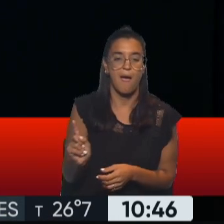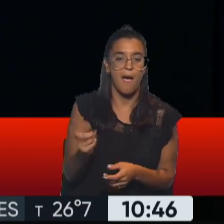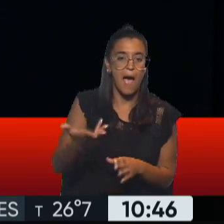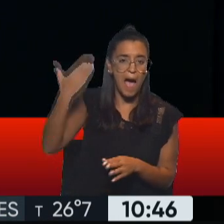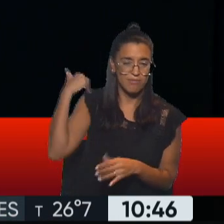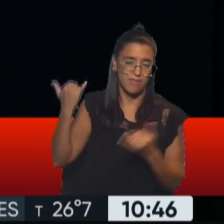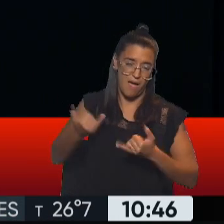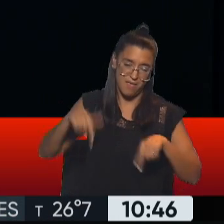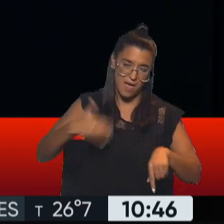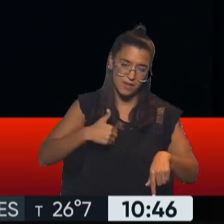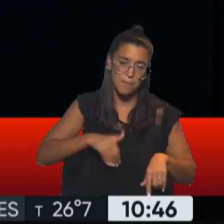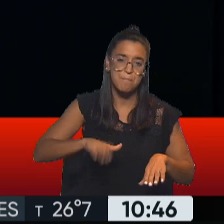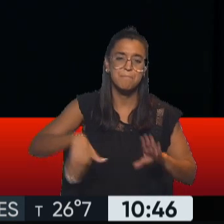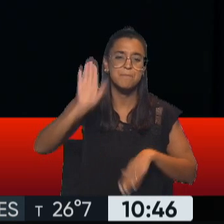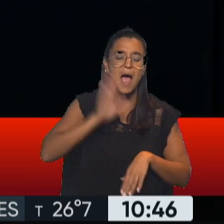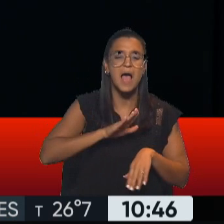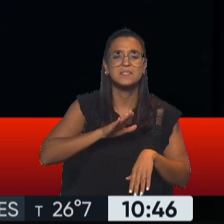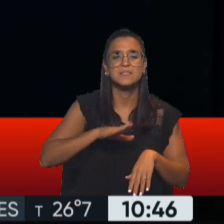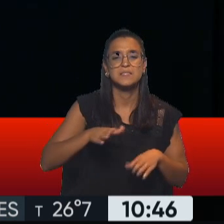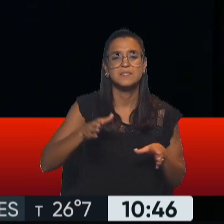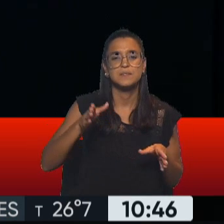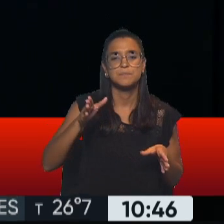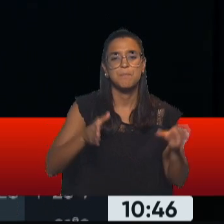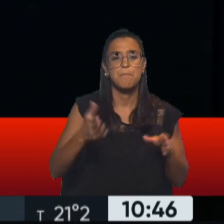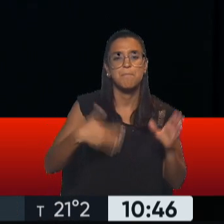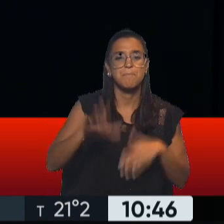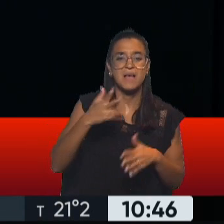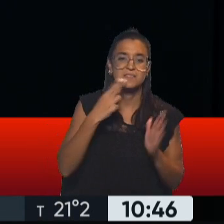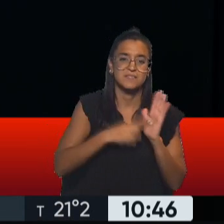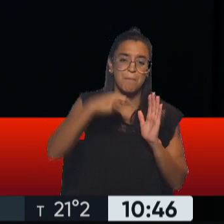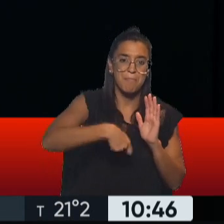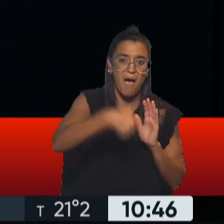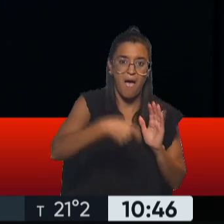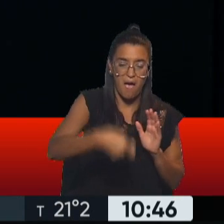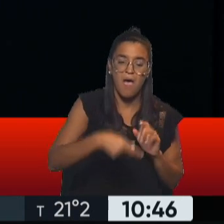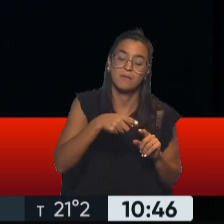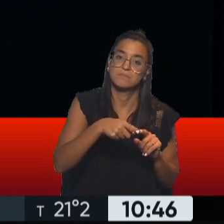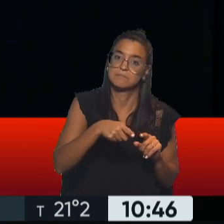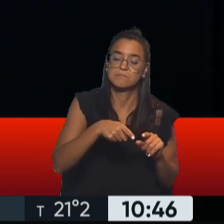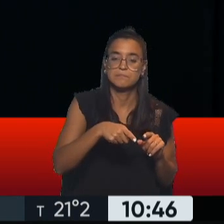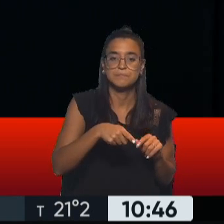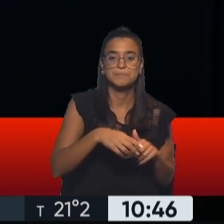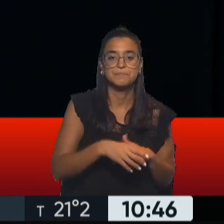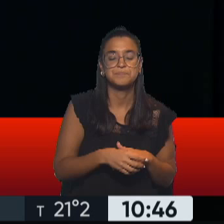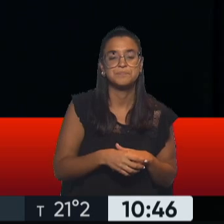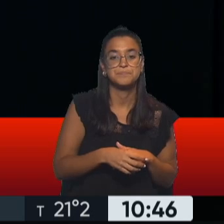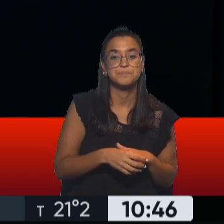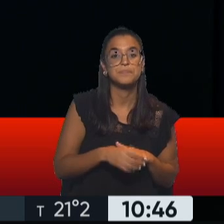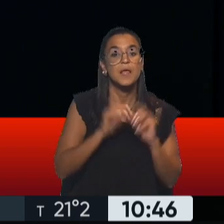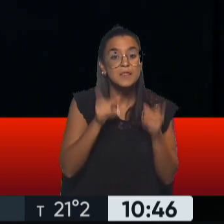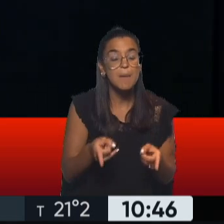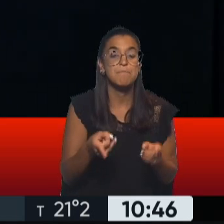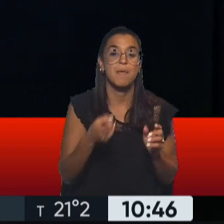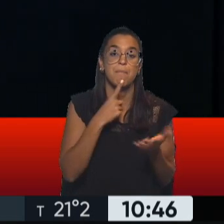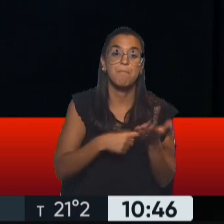existido en la Argentina, sobre todo en el segmento de mayor contribución, y también disponer